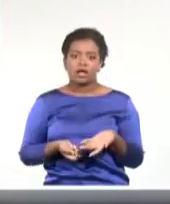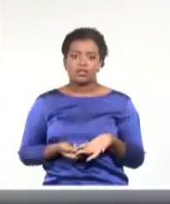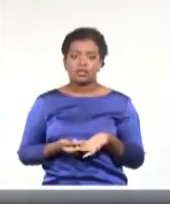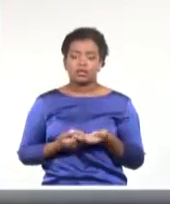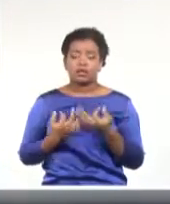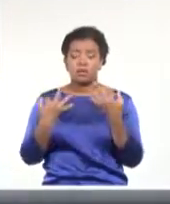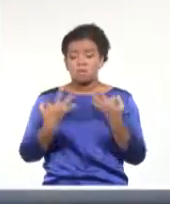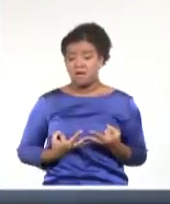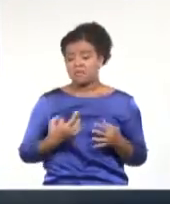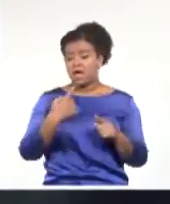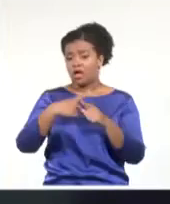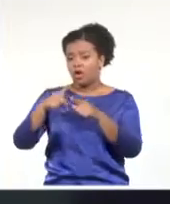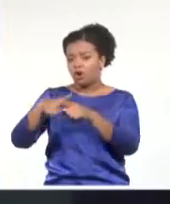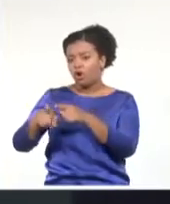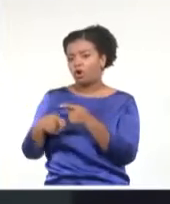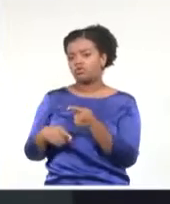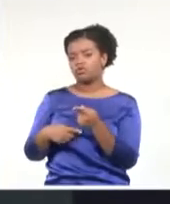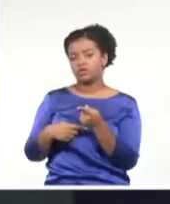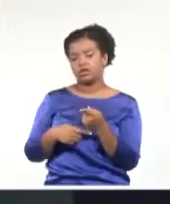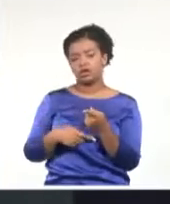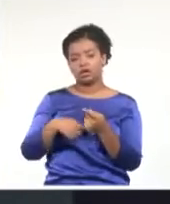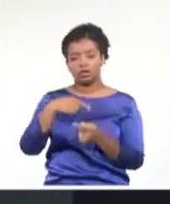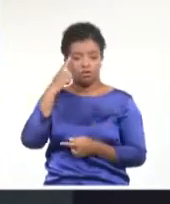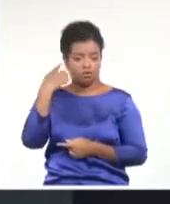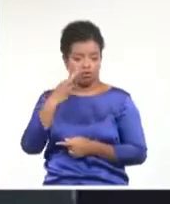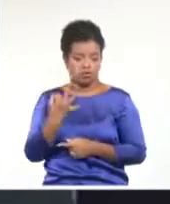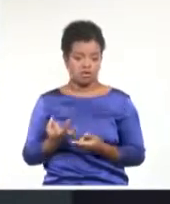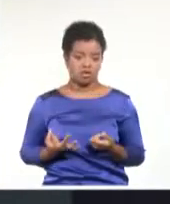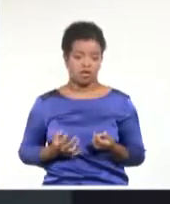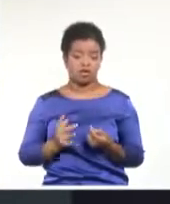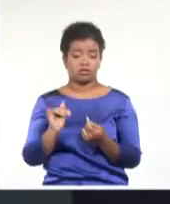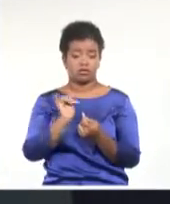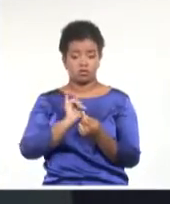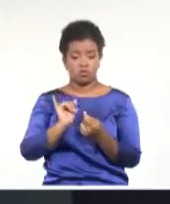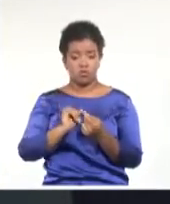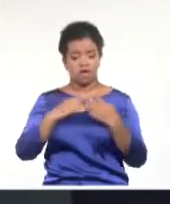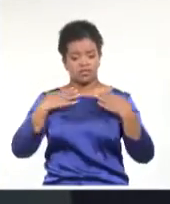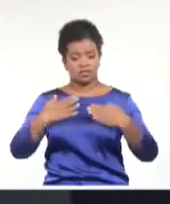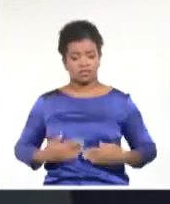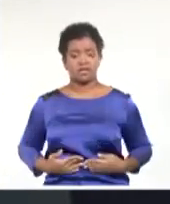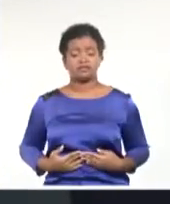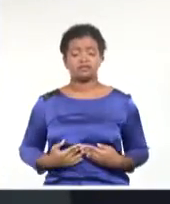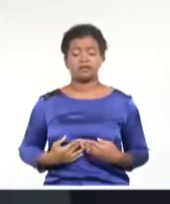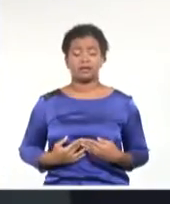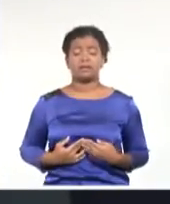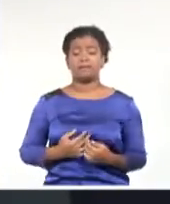los hechos, la lógica y la razón. Y la simple decencia están en juego.